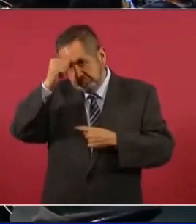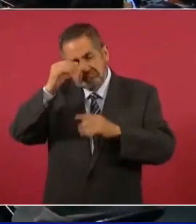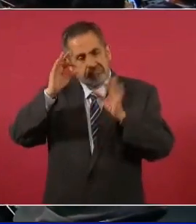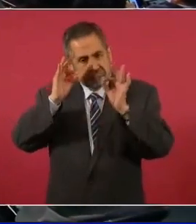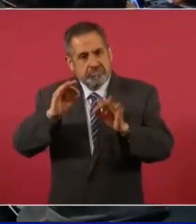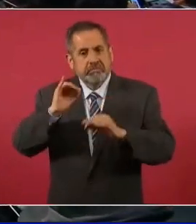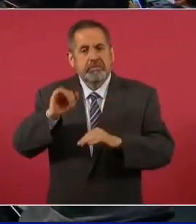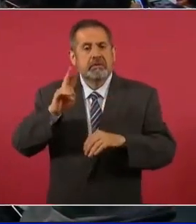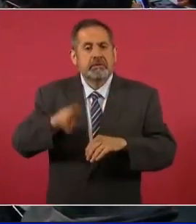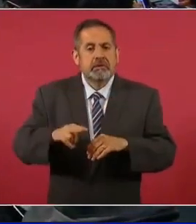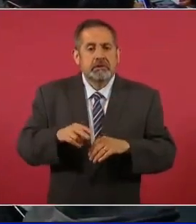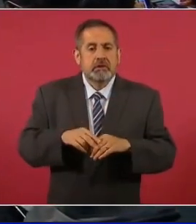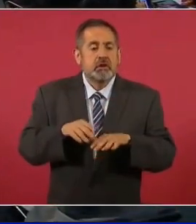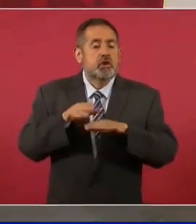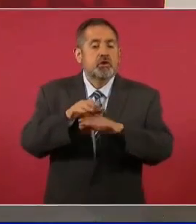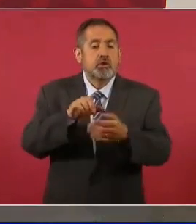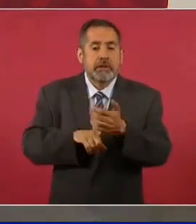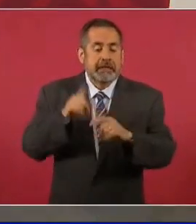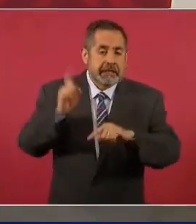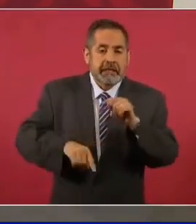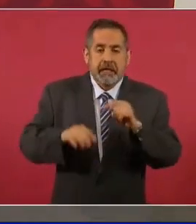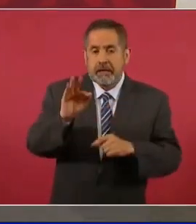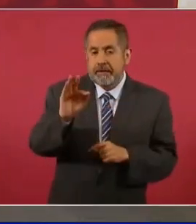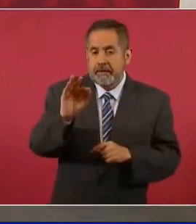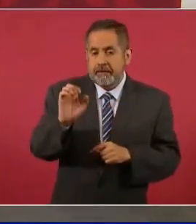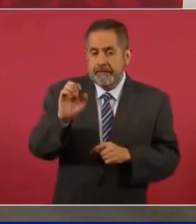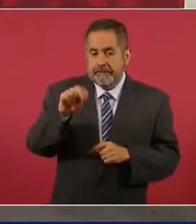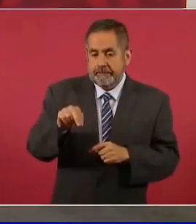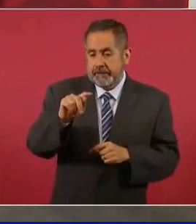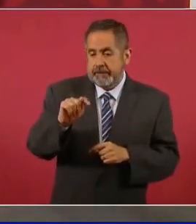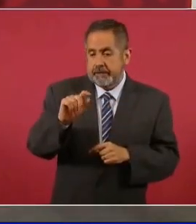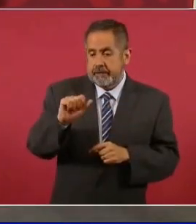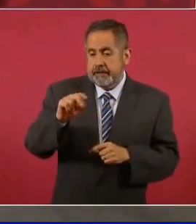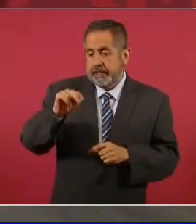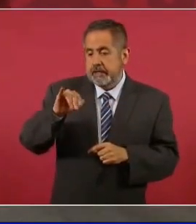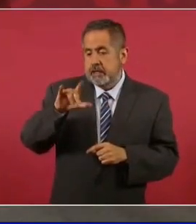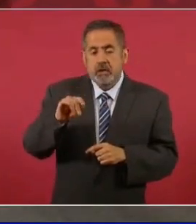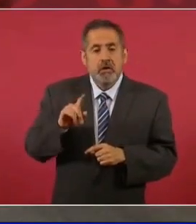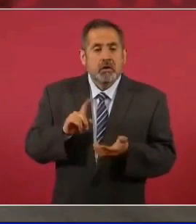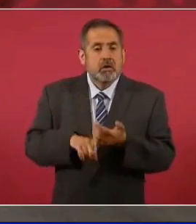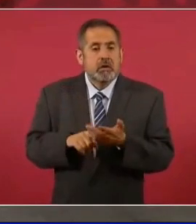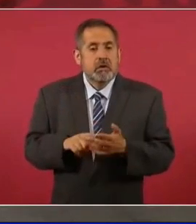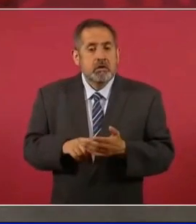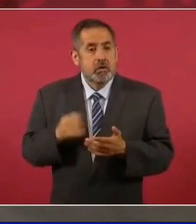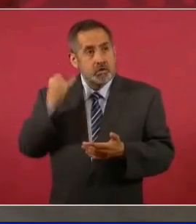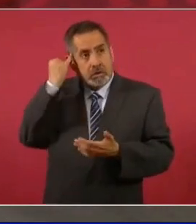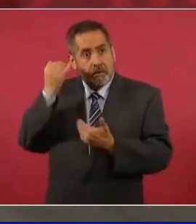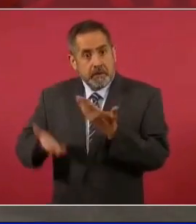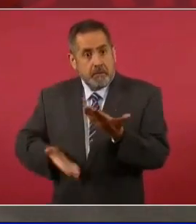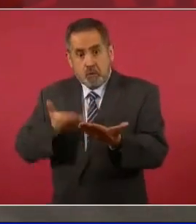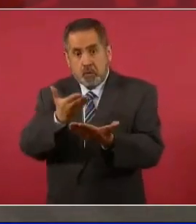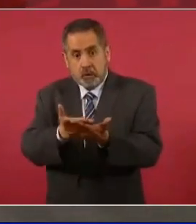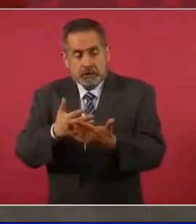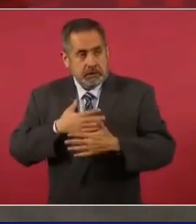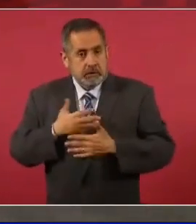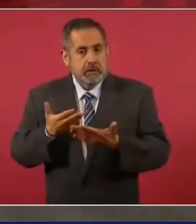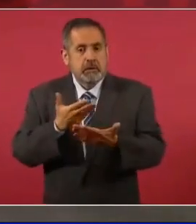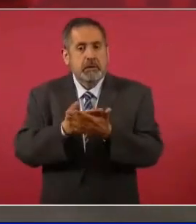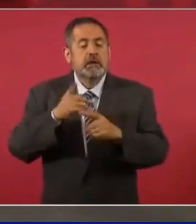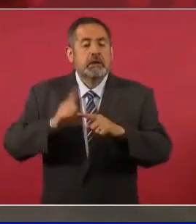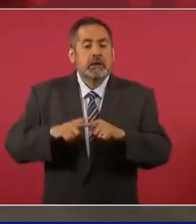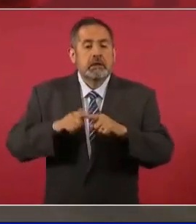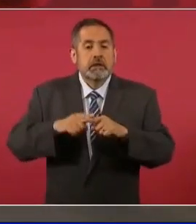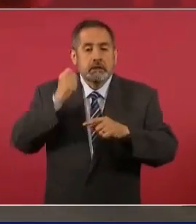de el combate al fentanilo por un planteamiento nuestro es que